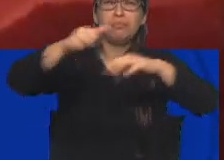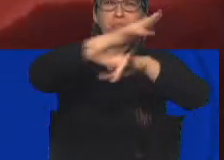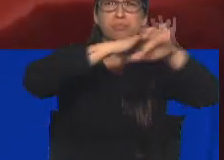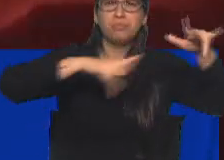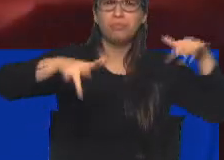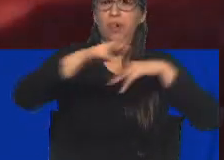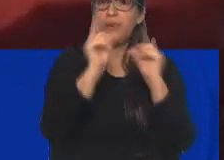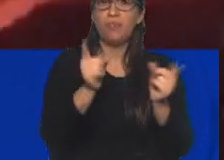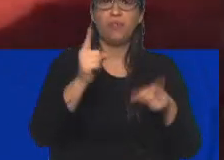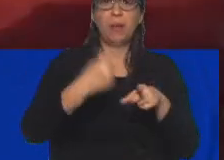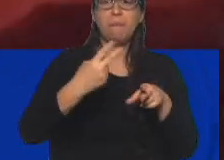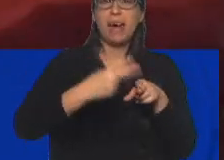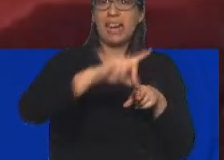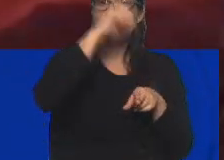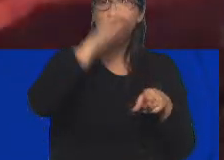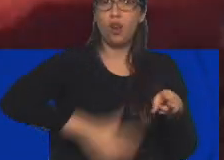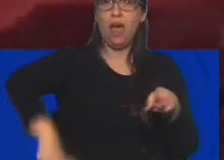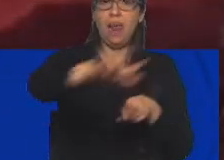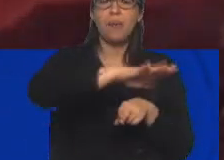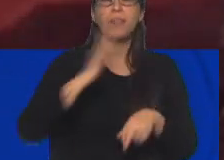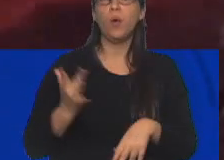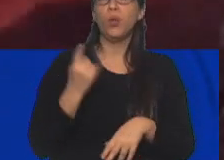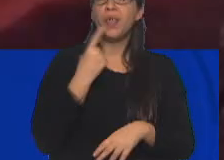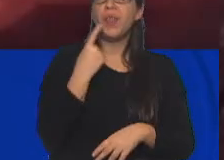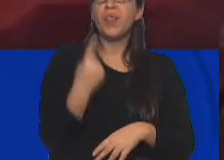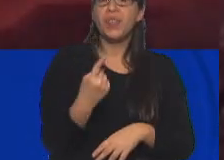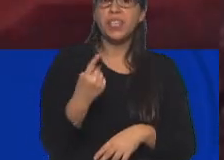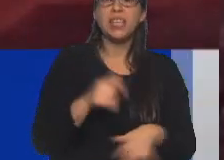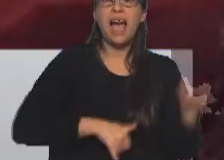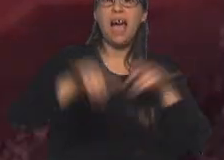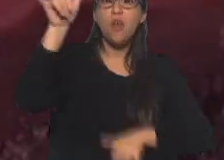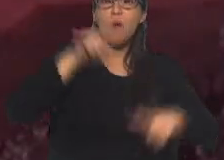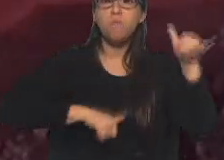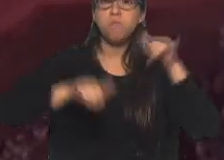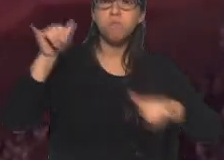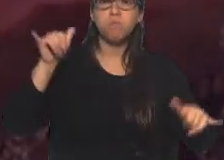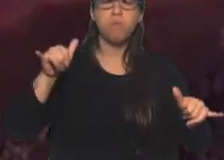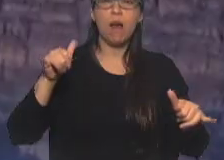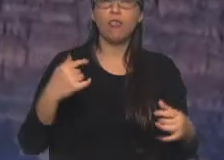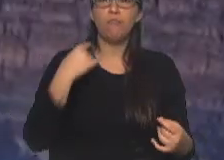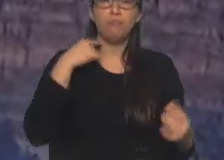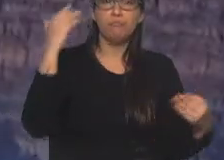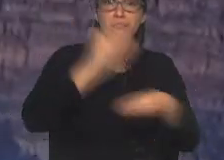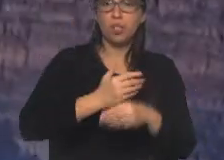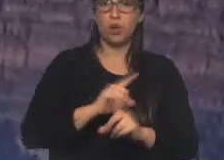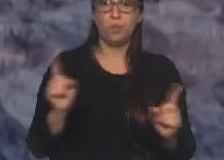Parque Nacional de Volcanes. Las autoridades confirmaron que los aeropuertos no fueron afectados.